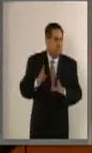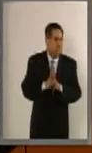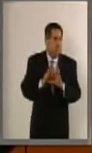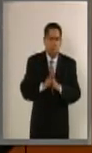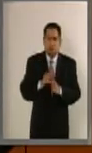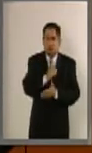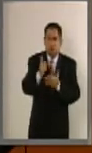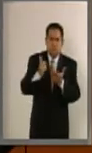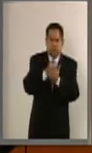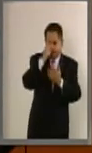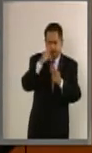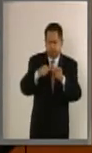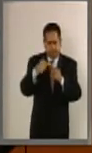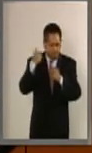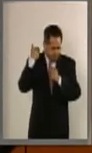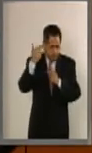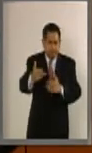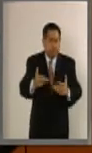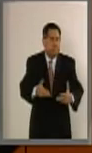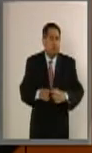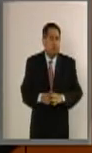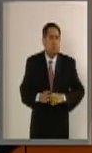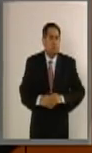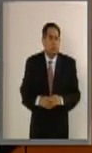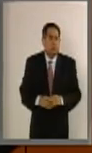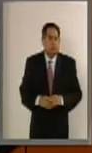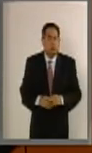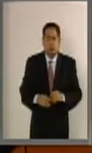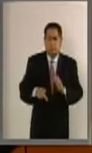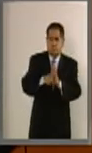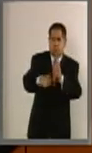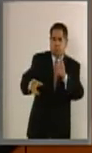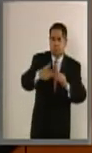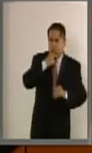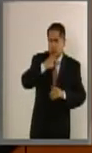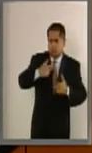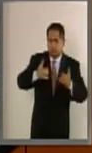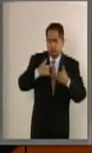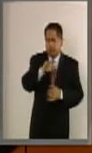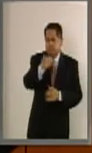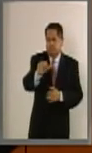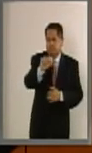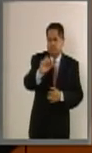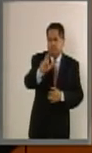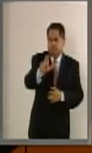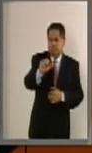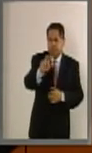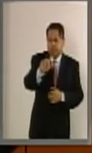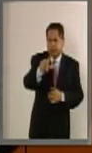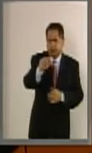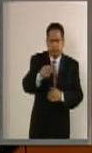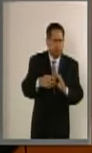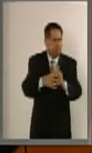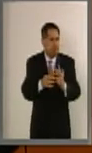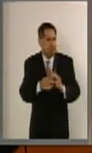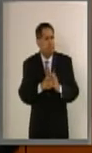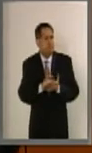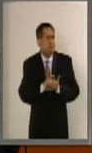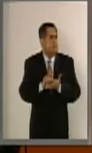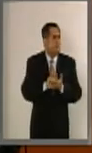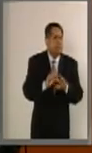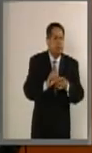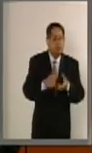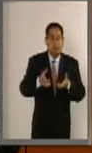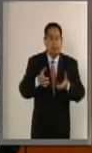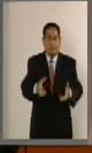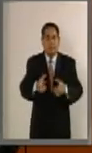Ciudad de México. El periodista Yair Ábalos nos narra lo que ocurrió en